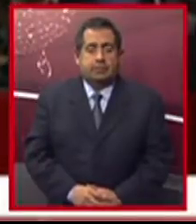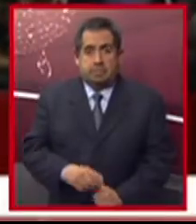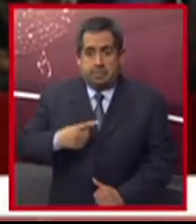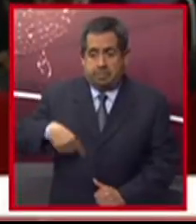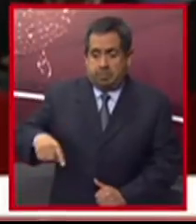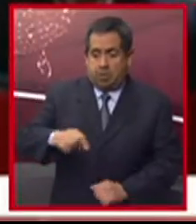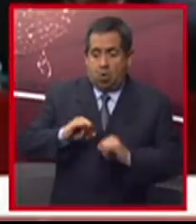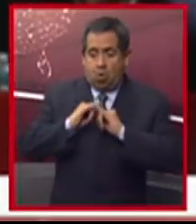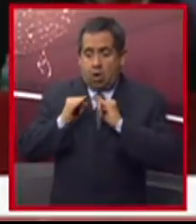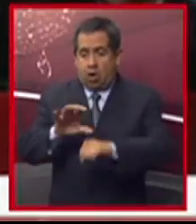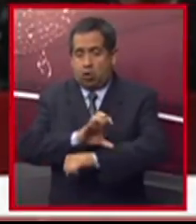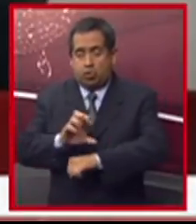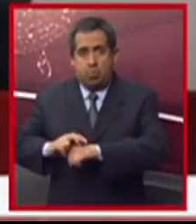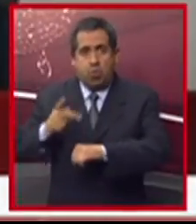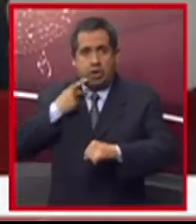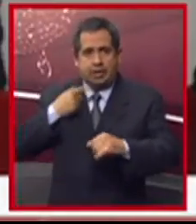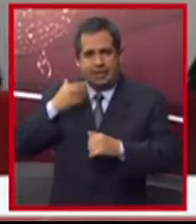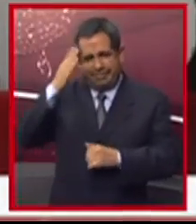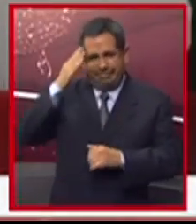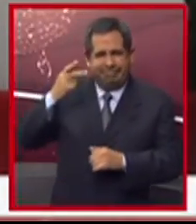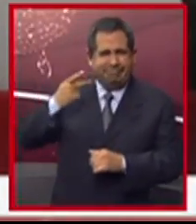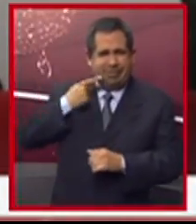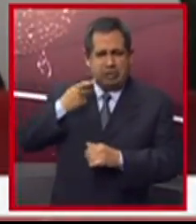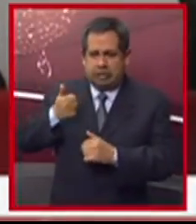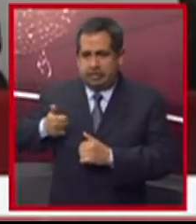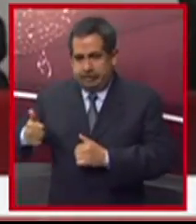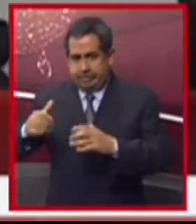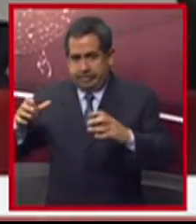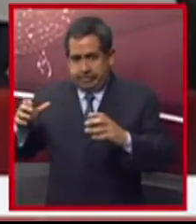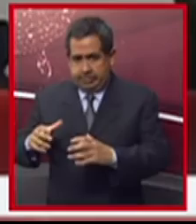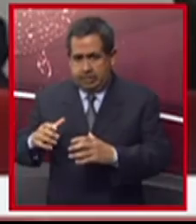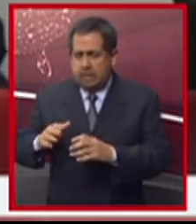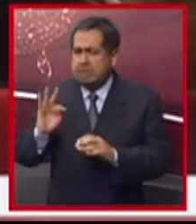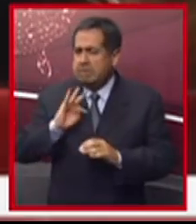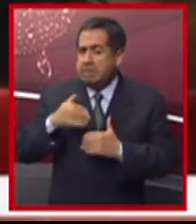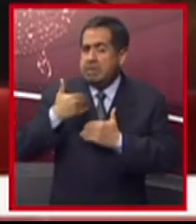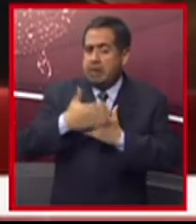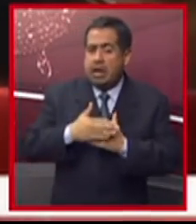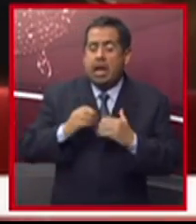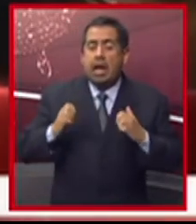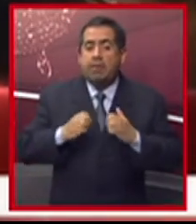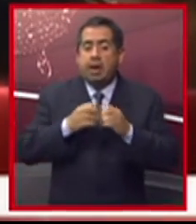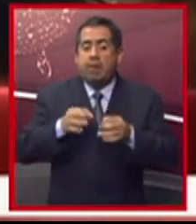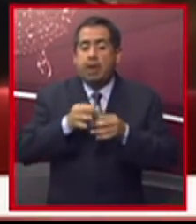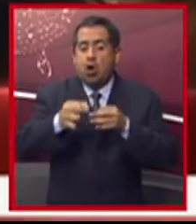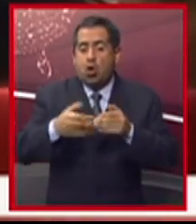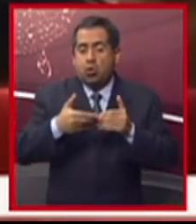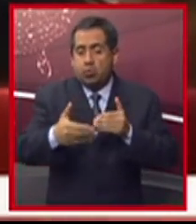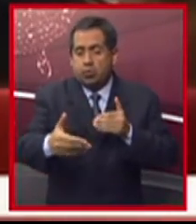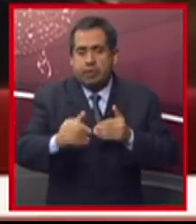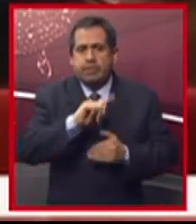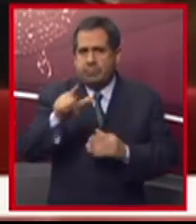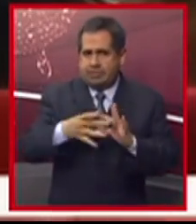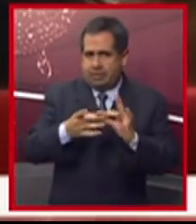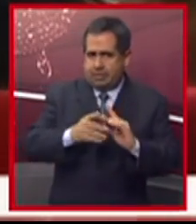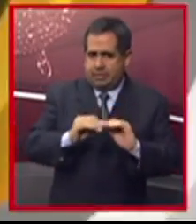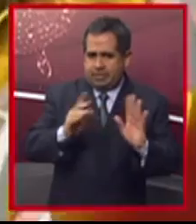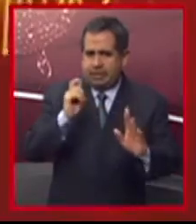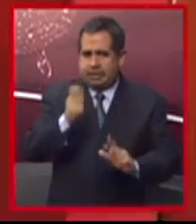Integrantes de la Junta de Coordinación Política avanzan en trabajos para un posible periodo extraordinario. Todos los detalles después de la pausa.